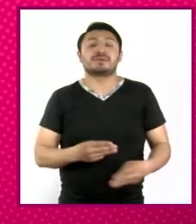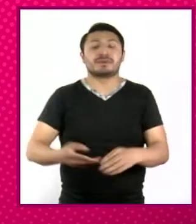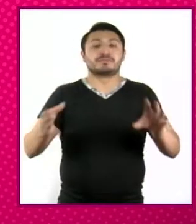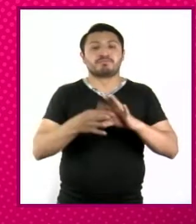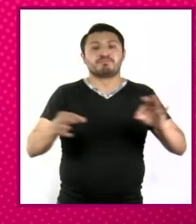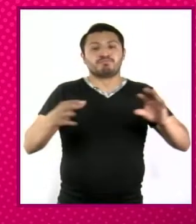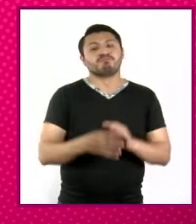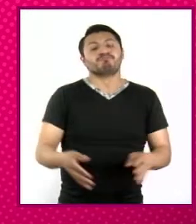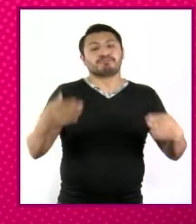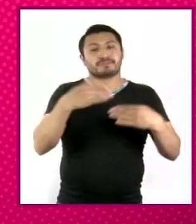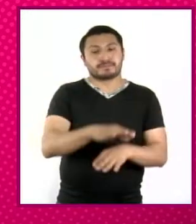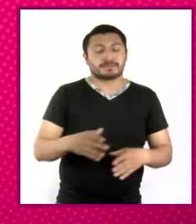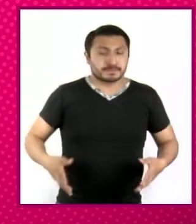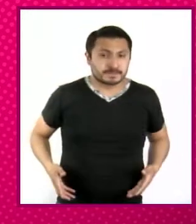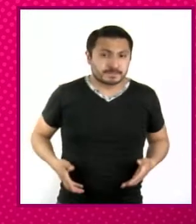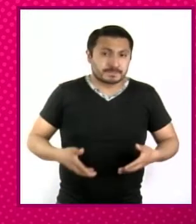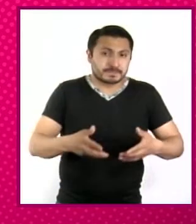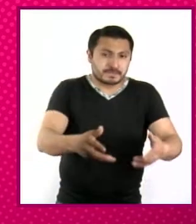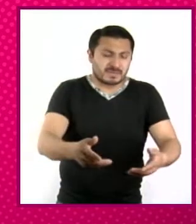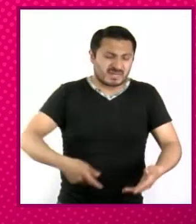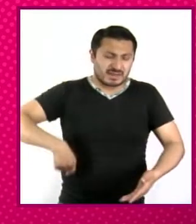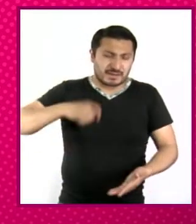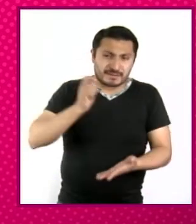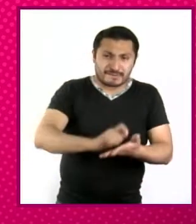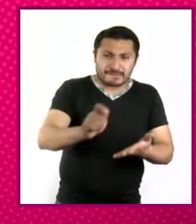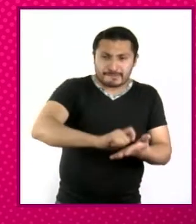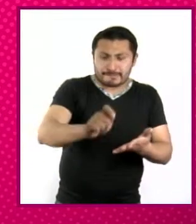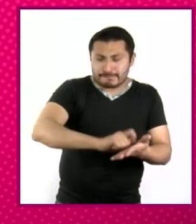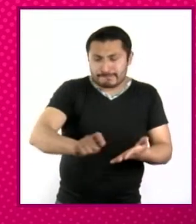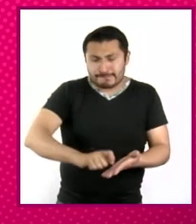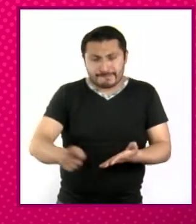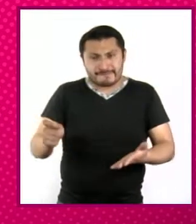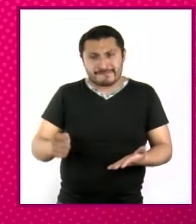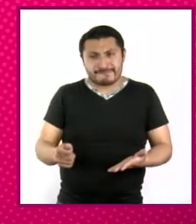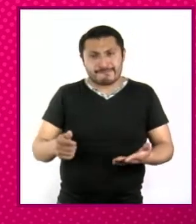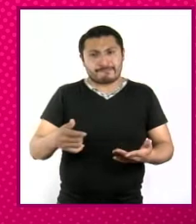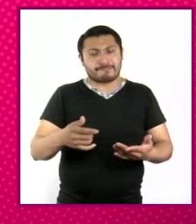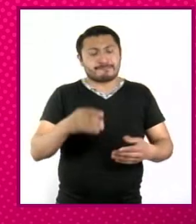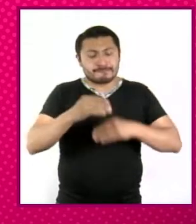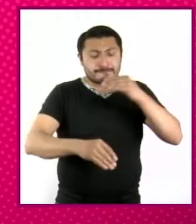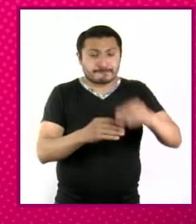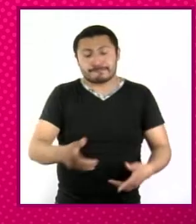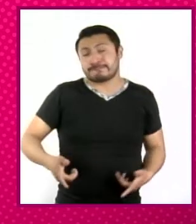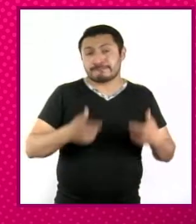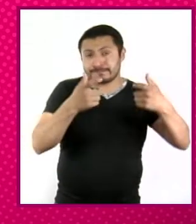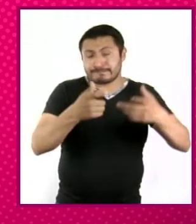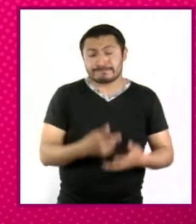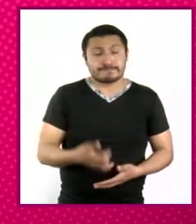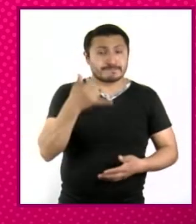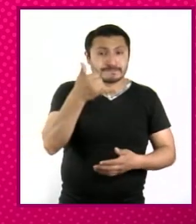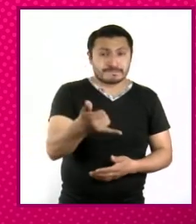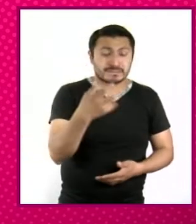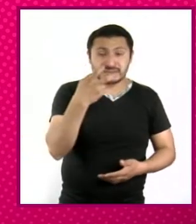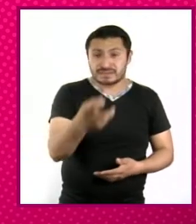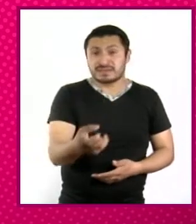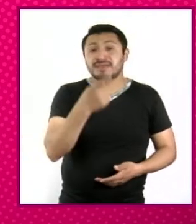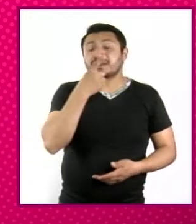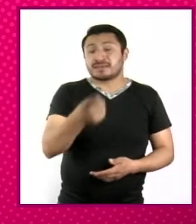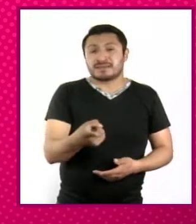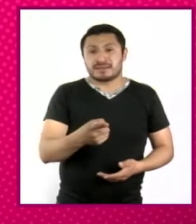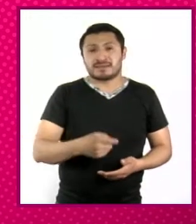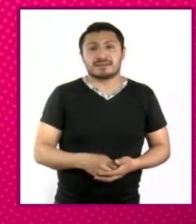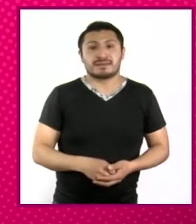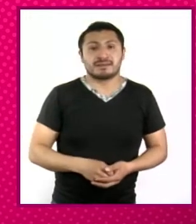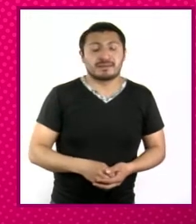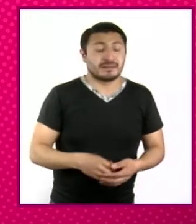un camino fuertemente trazado o fuertemente orientado hacia los procesos económicos. Esto no necesariamente es totalmente la